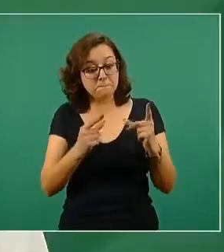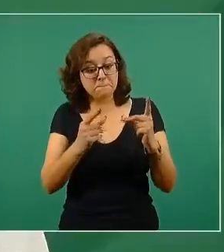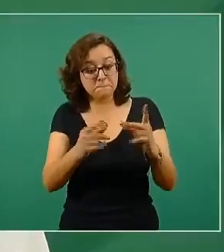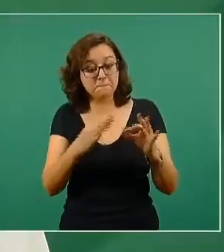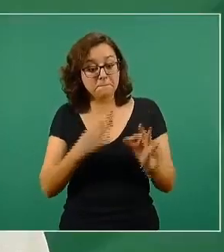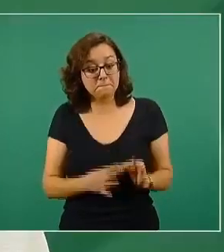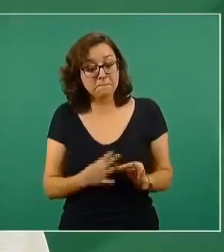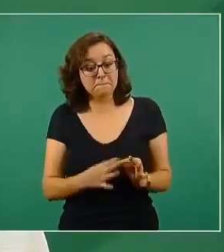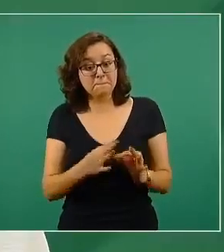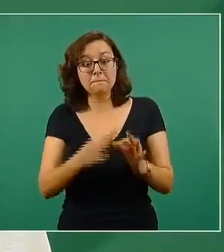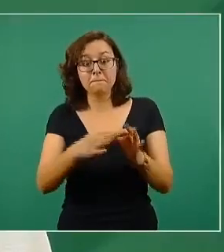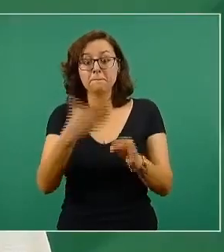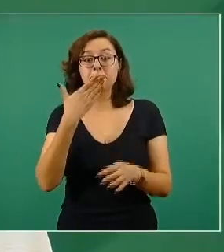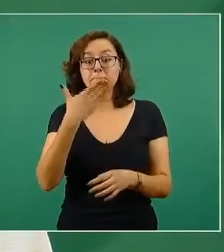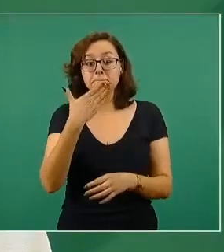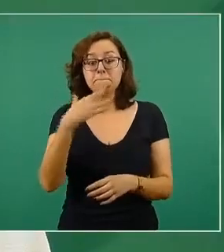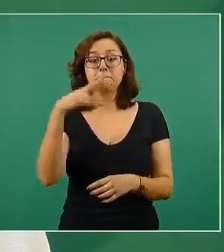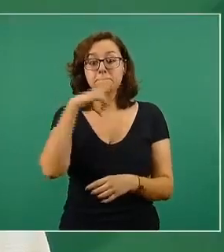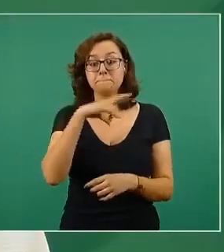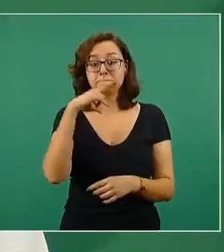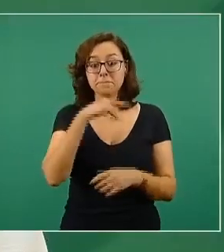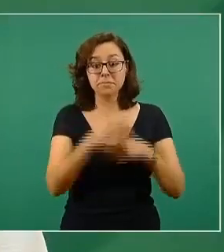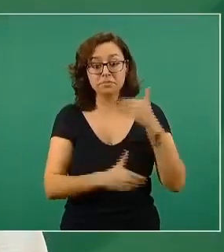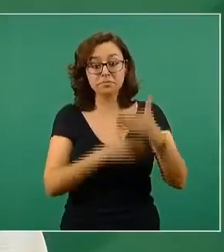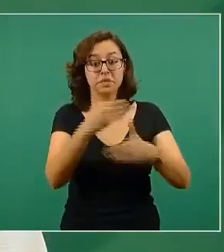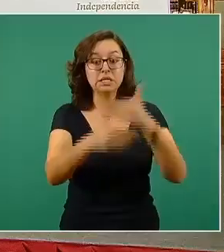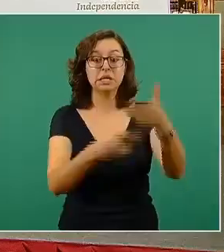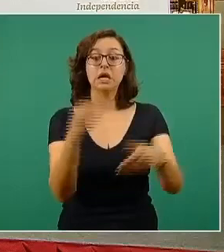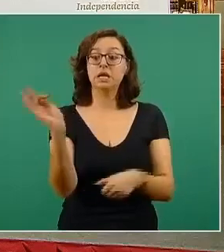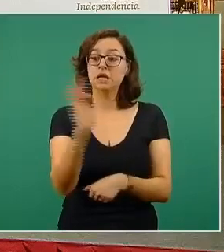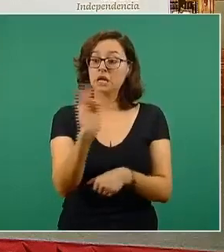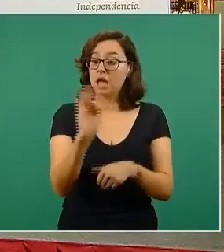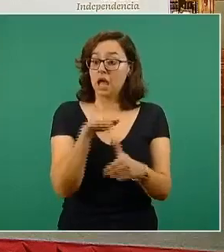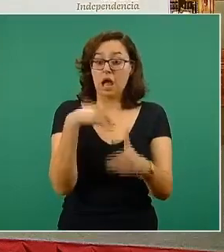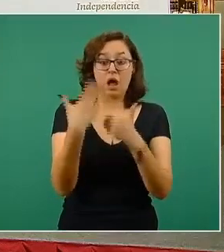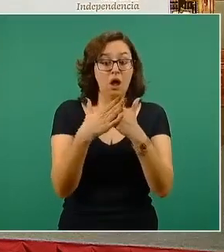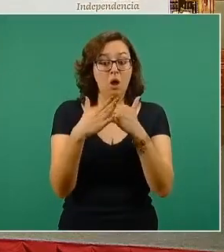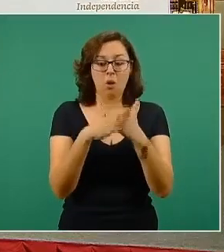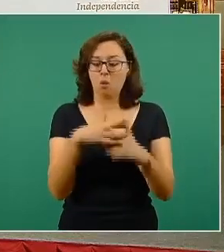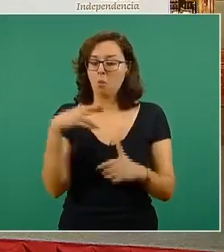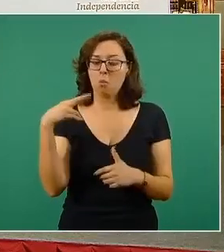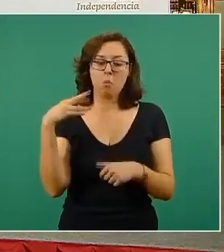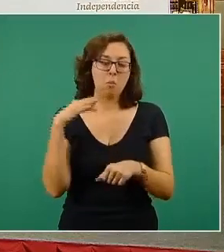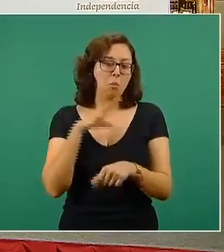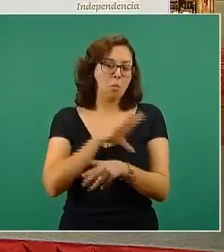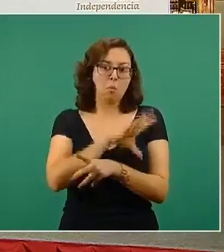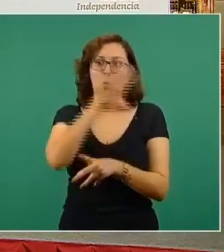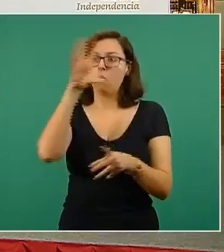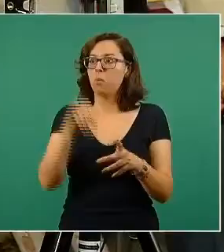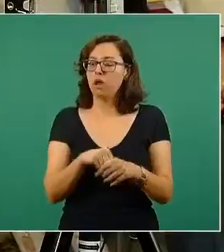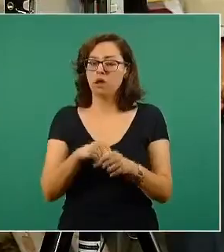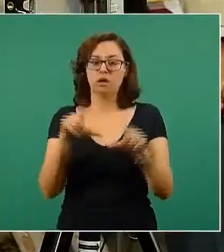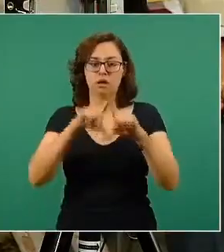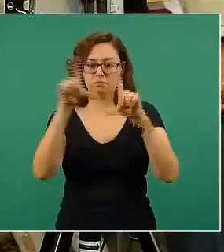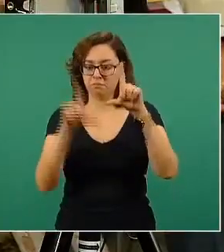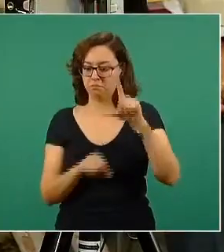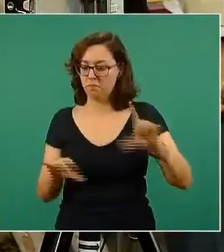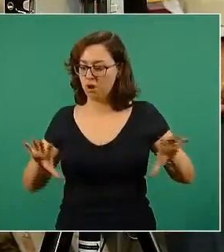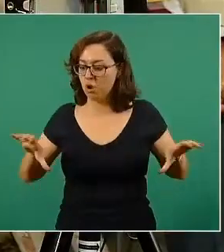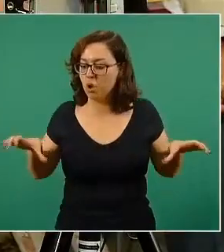bastante rápida, en poco tiempo se podría alcanzar la inmunidad comunitaria sin